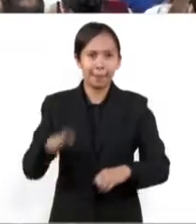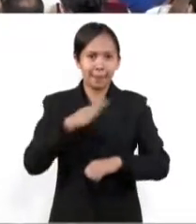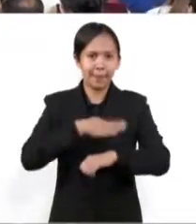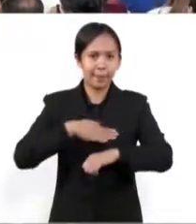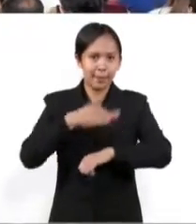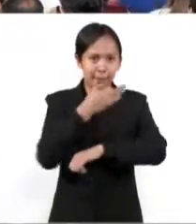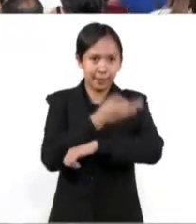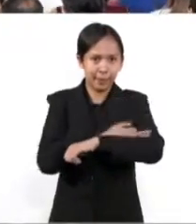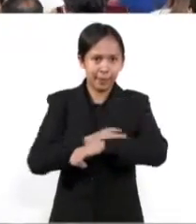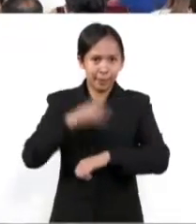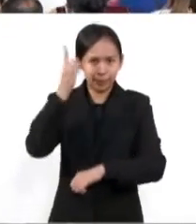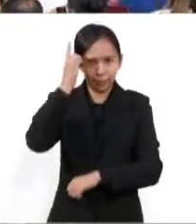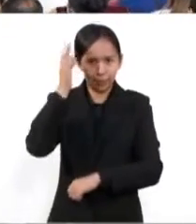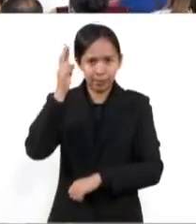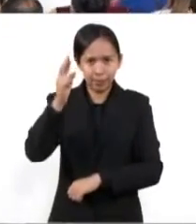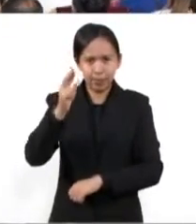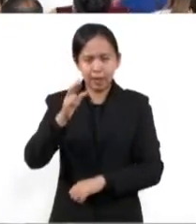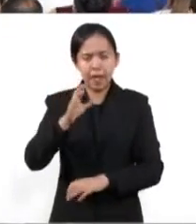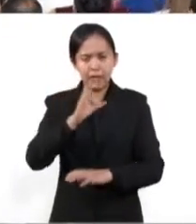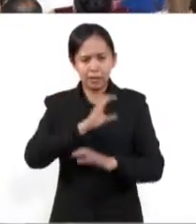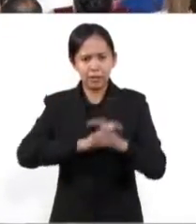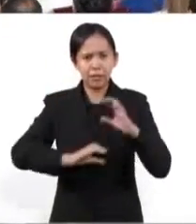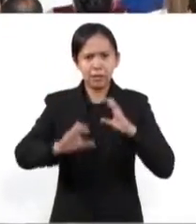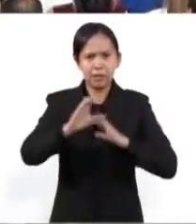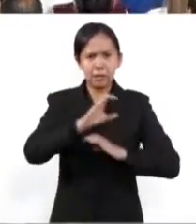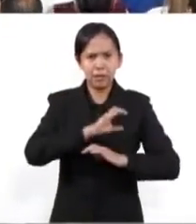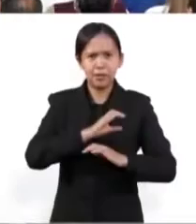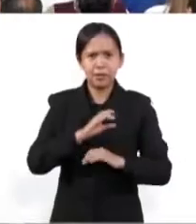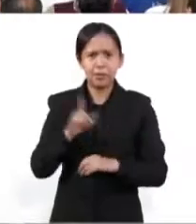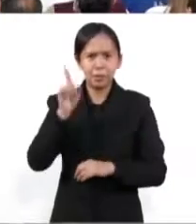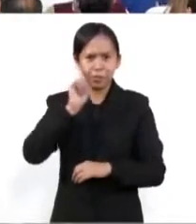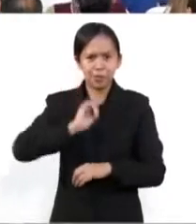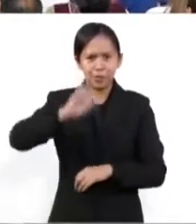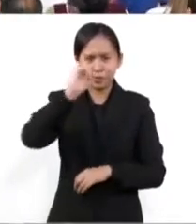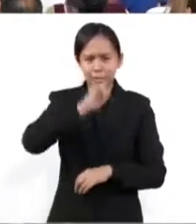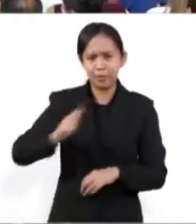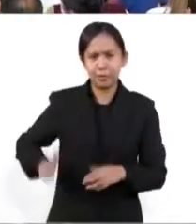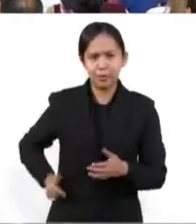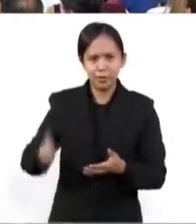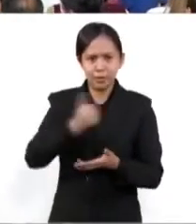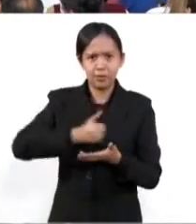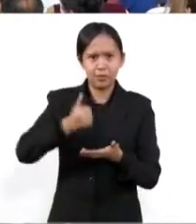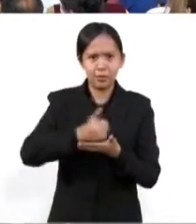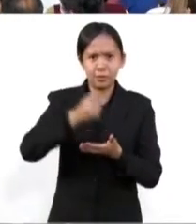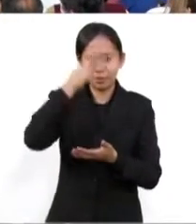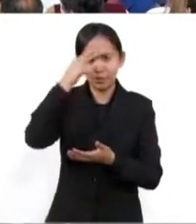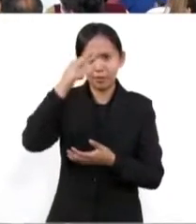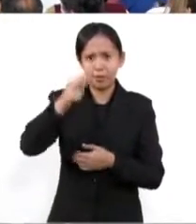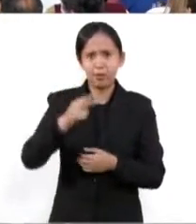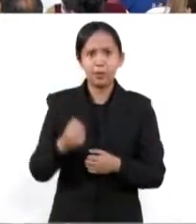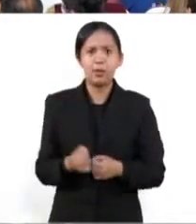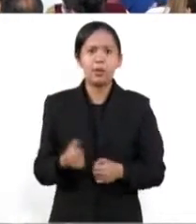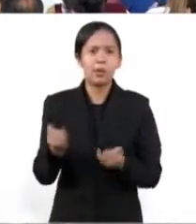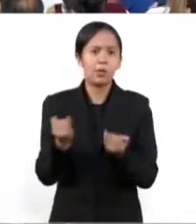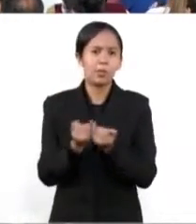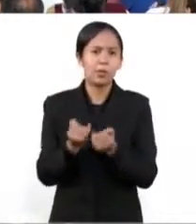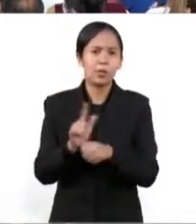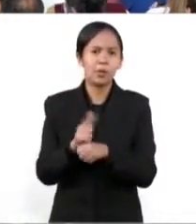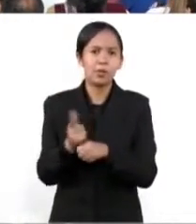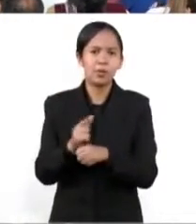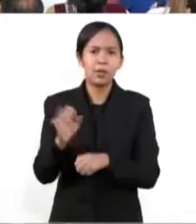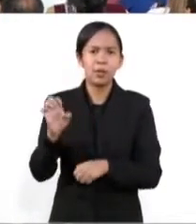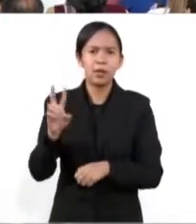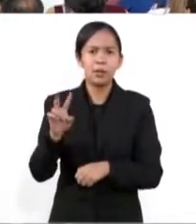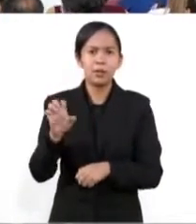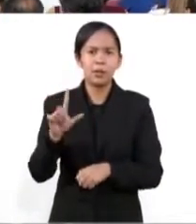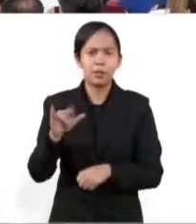Buenas tardes, doctora Claudia Sheinbaum Pardo, jefa de gobierno de la Ciudad de México, licenciada